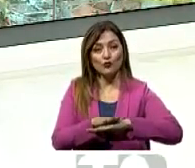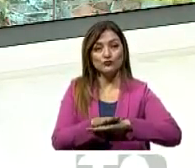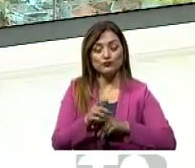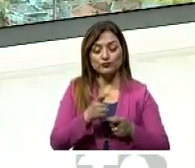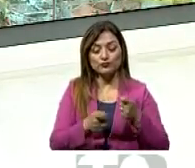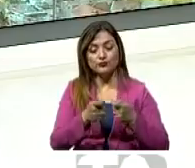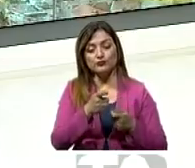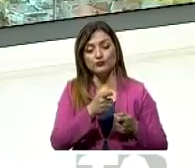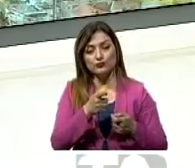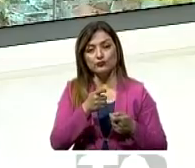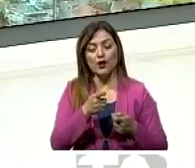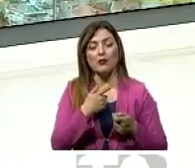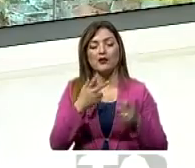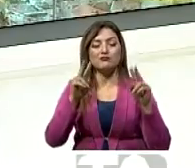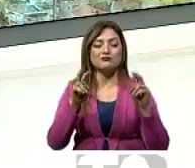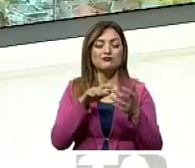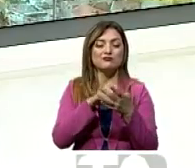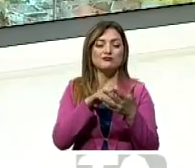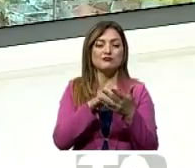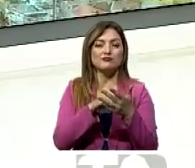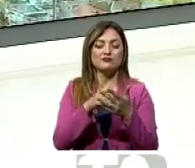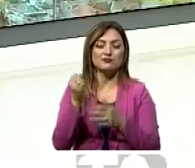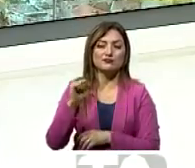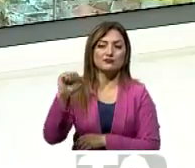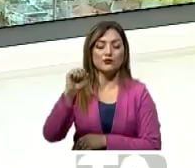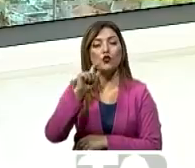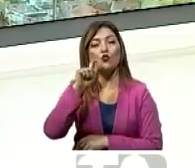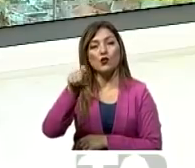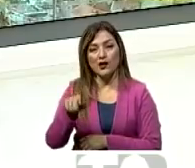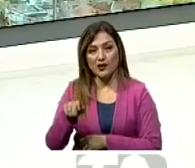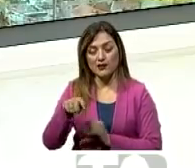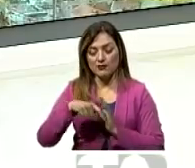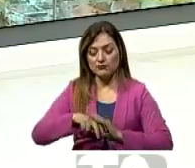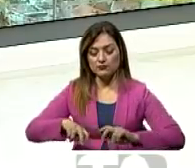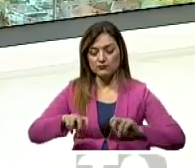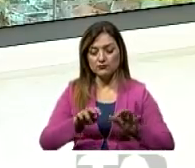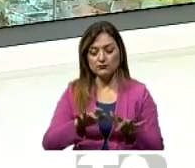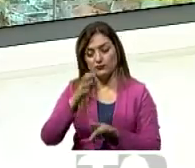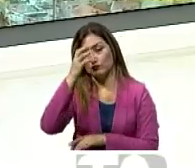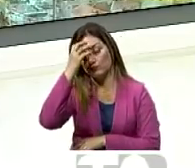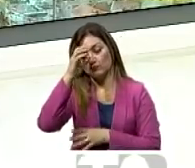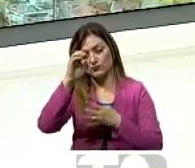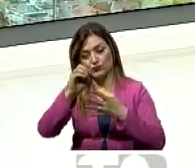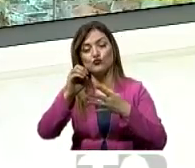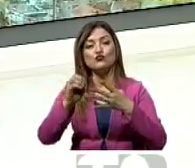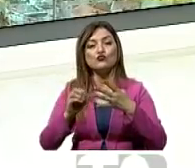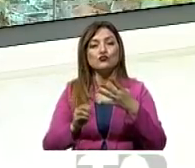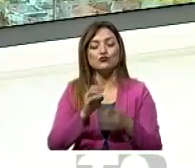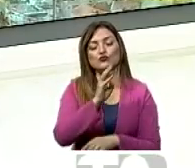venta de paquetes estudiantiles irregulares con destino a Ucrania. Según la Secretaría de Educación Superior, de